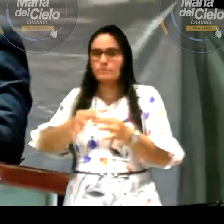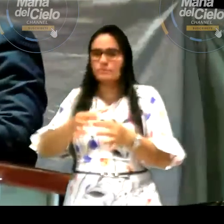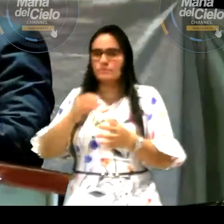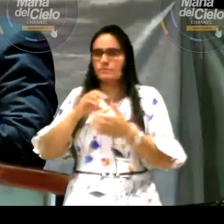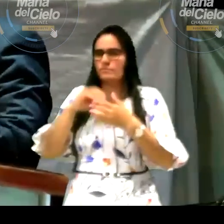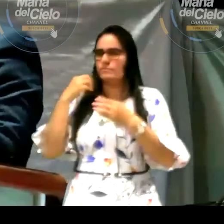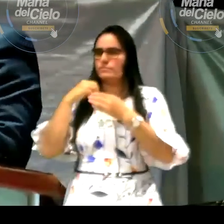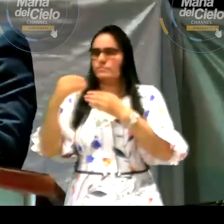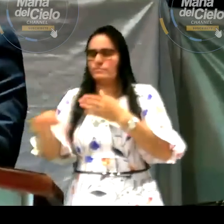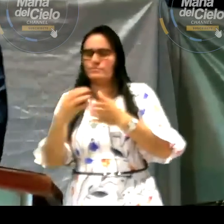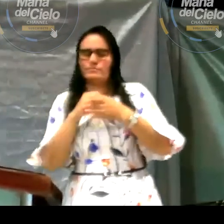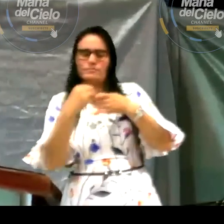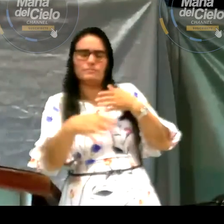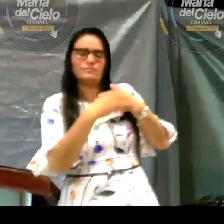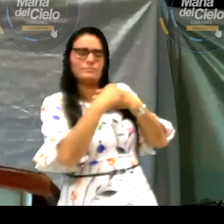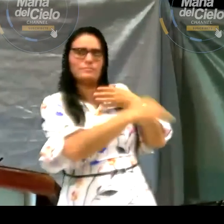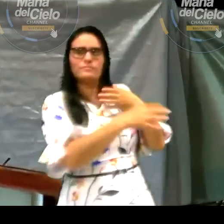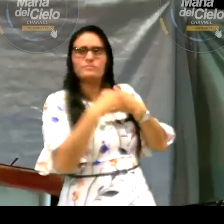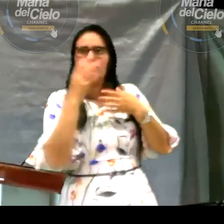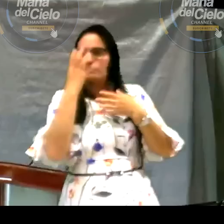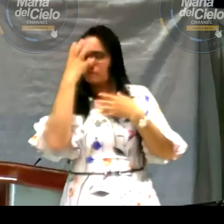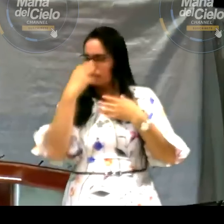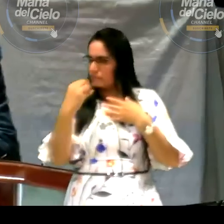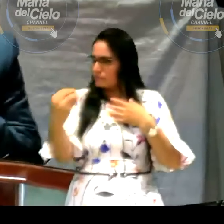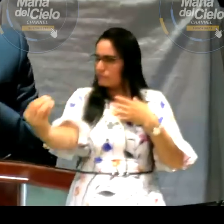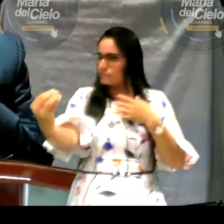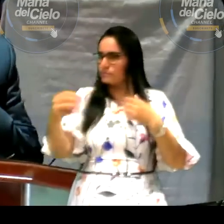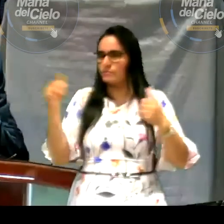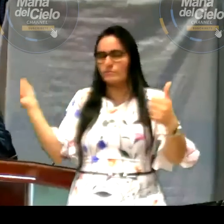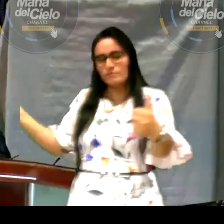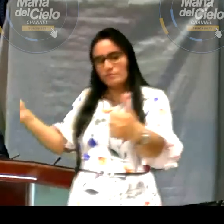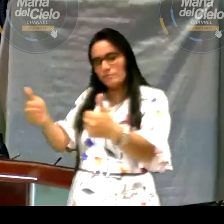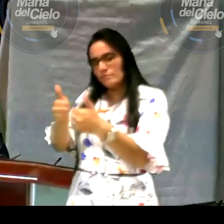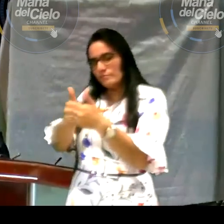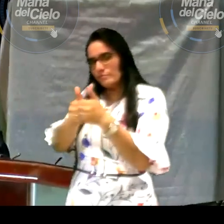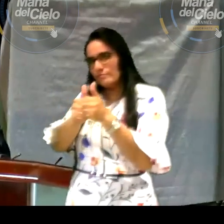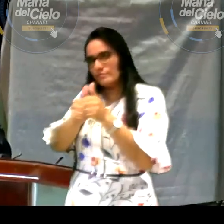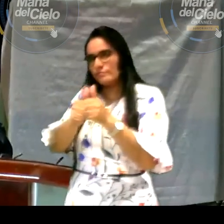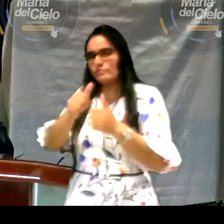distractores, por favor. Eso es lo que no te deja acercarse al Señor de verdad.